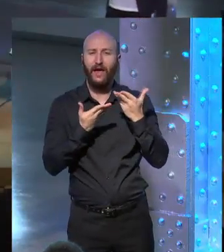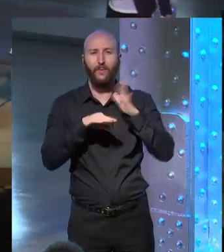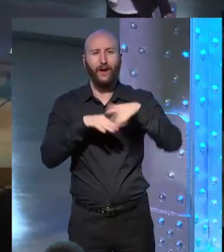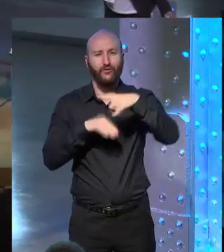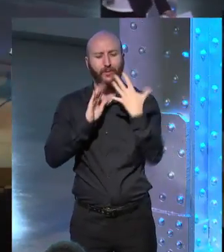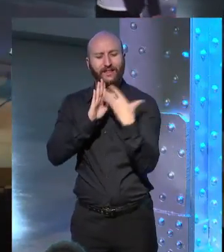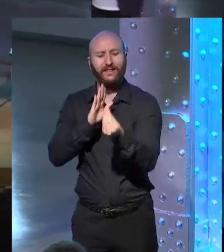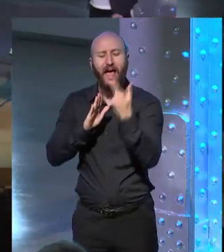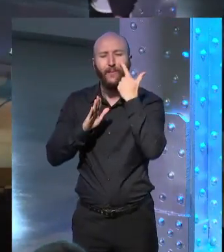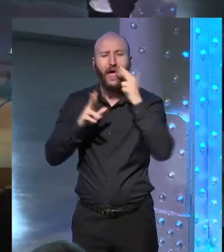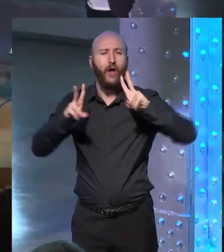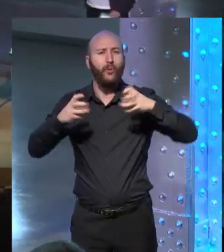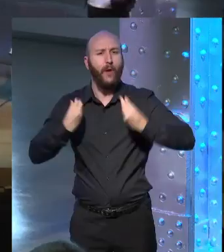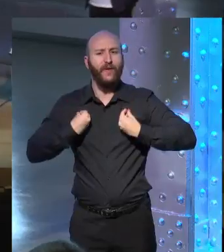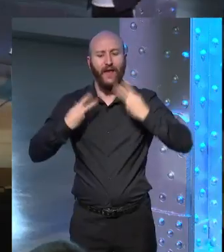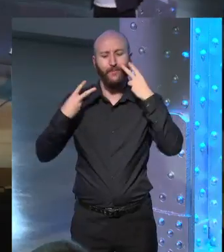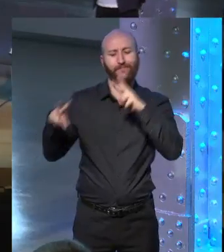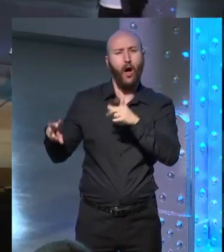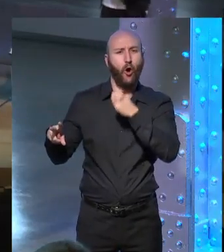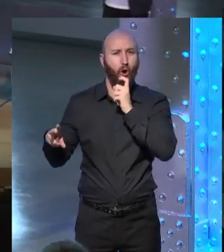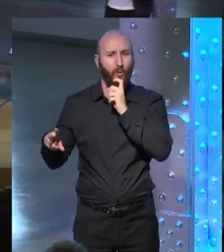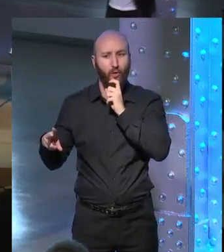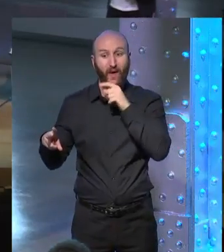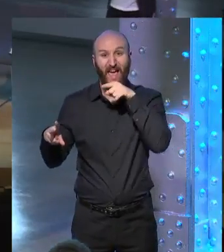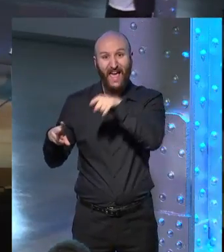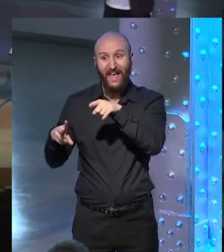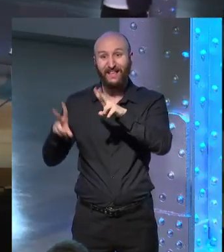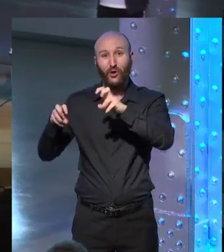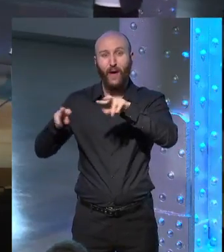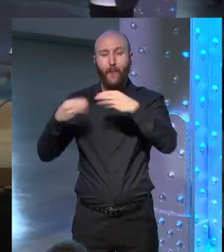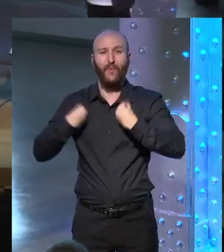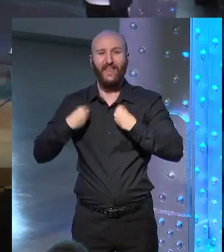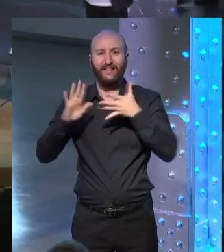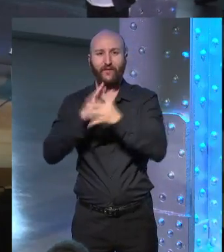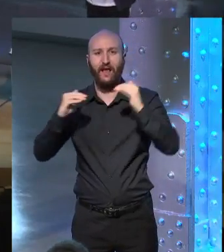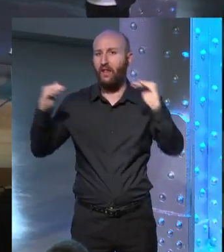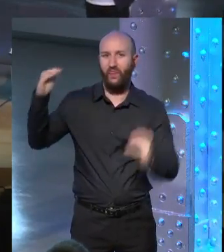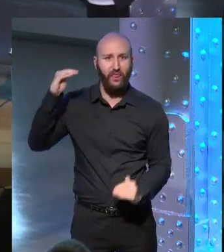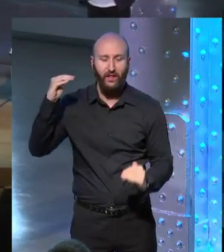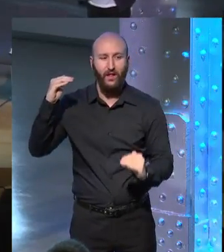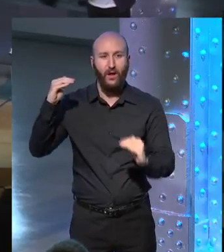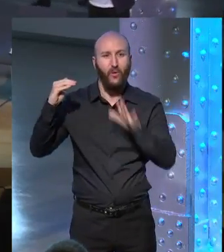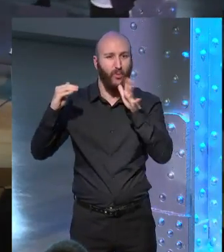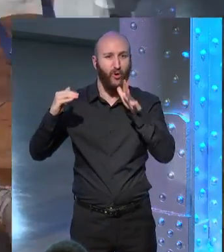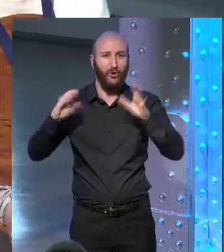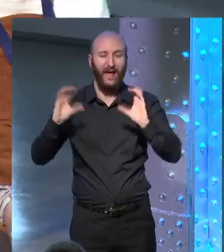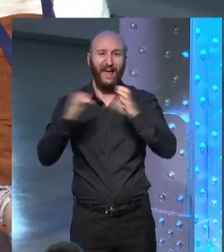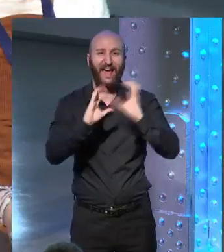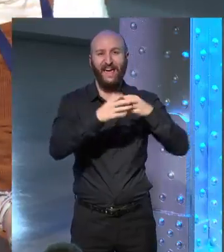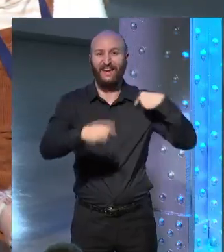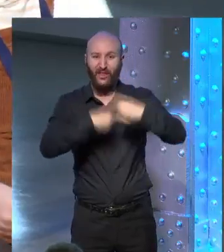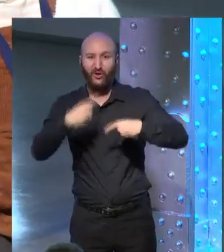esta nueva vida que tienen y que para nosotros supone una brecha. Podría ser una brecha generacional, pero yo más bien diría una